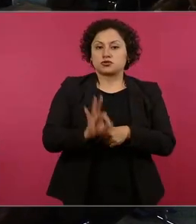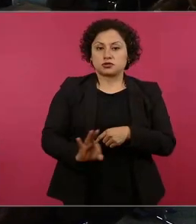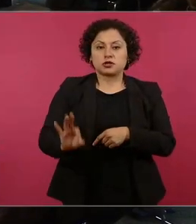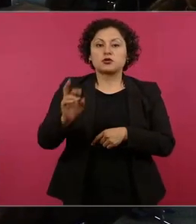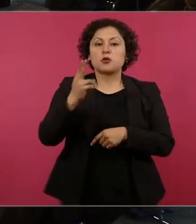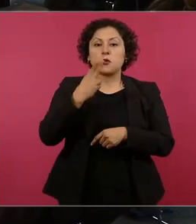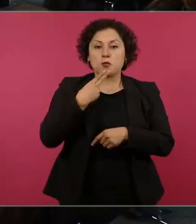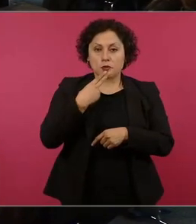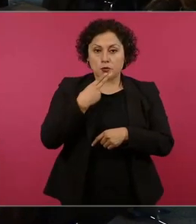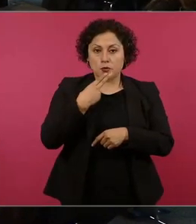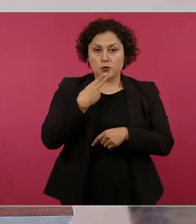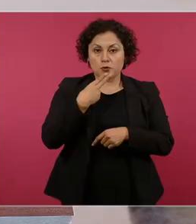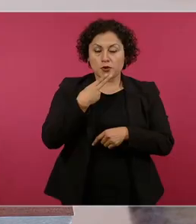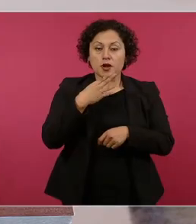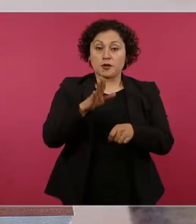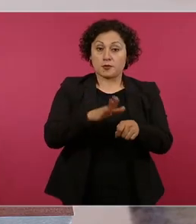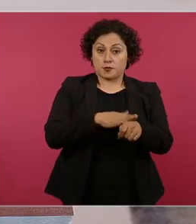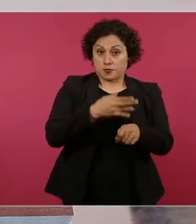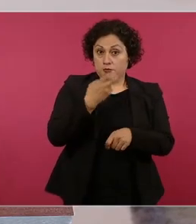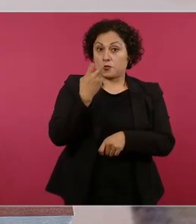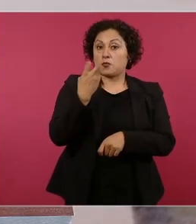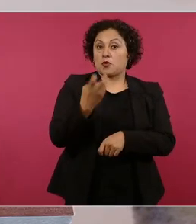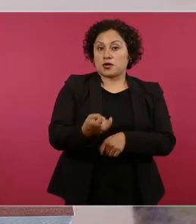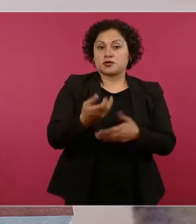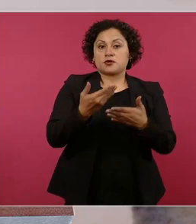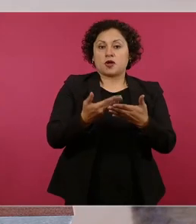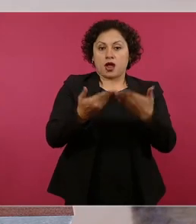la importancia del